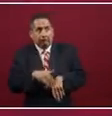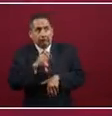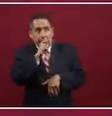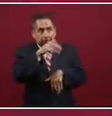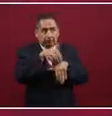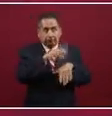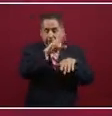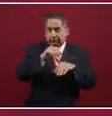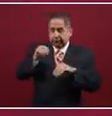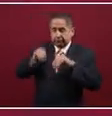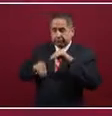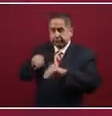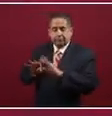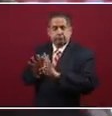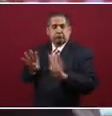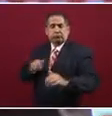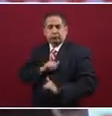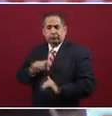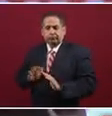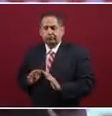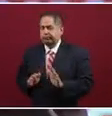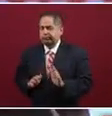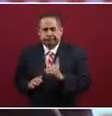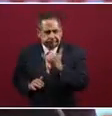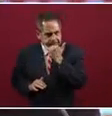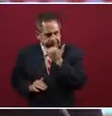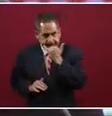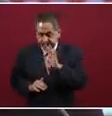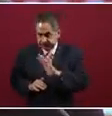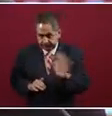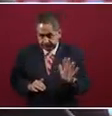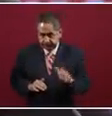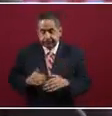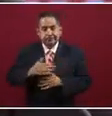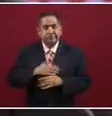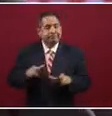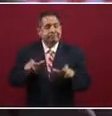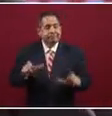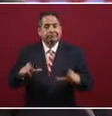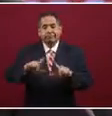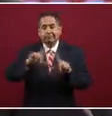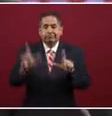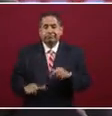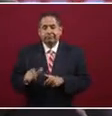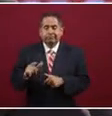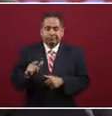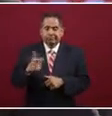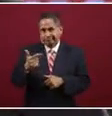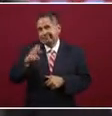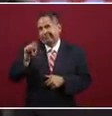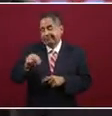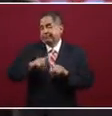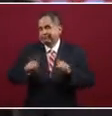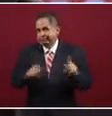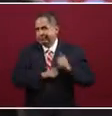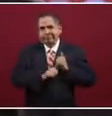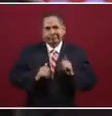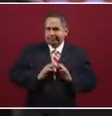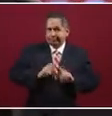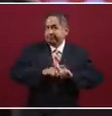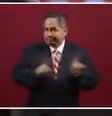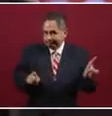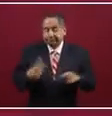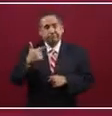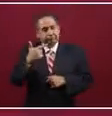frontera sur. Bueno, eso es inexacto. En primer lugar, porque es la Guardia Nacional. Y segundo lugar, porque está